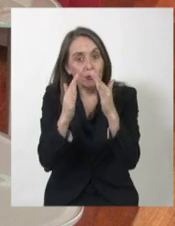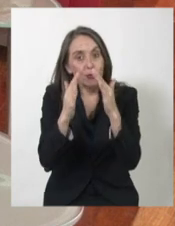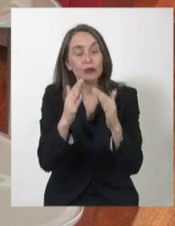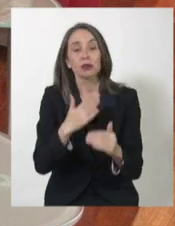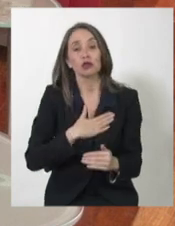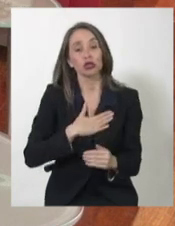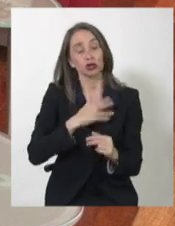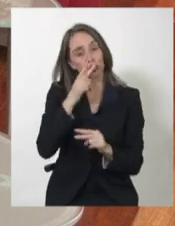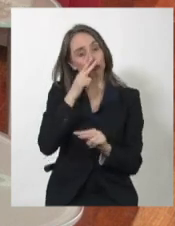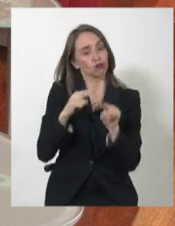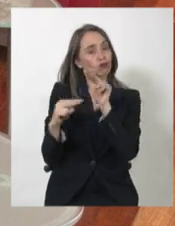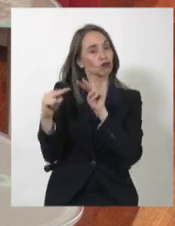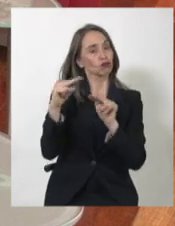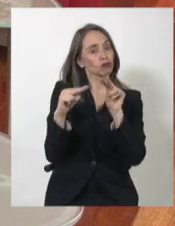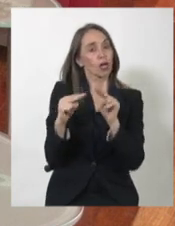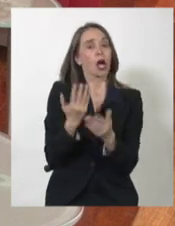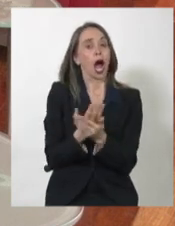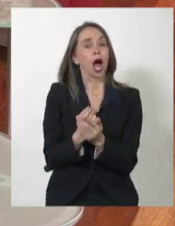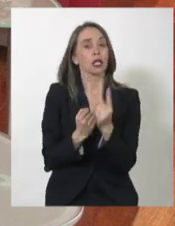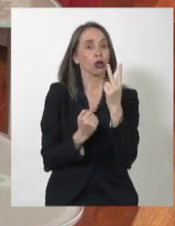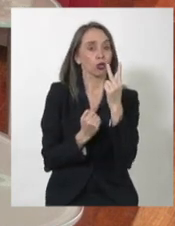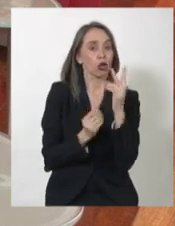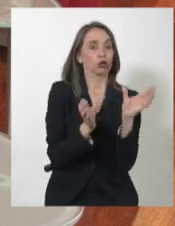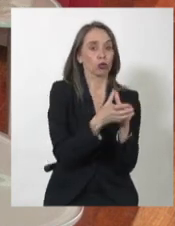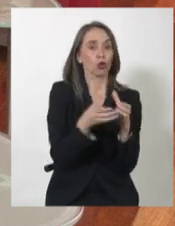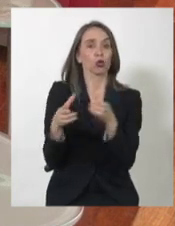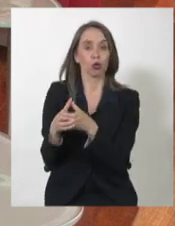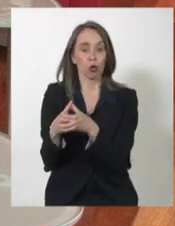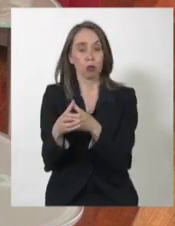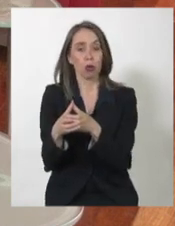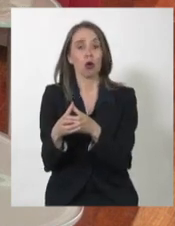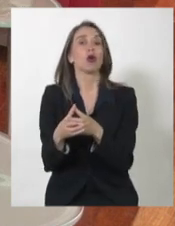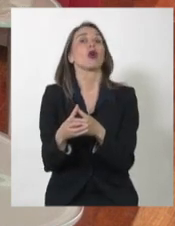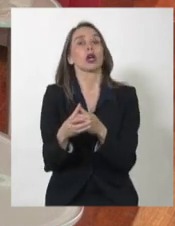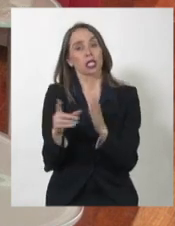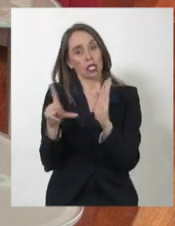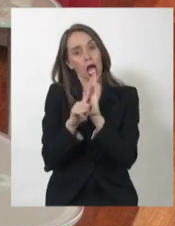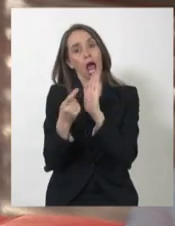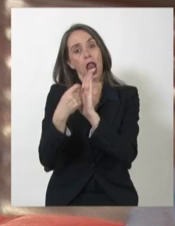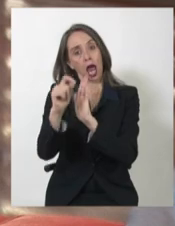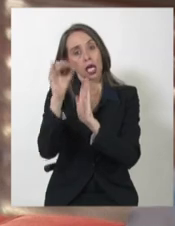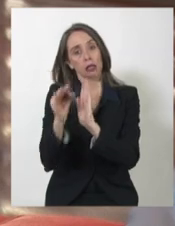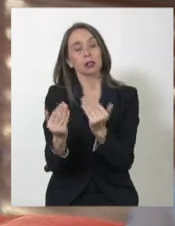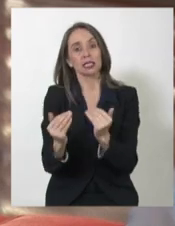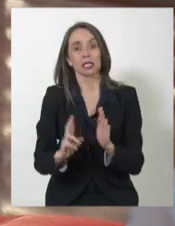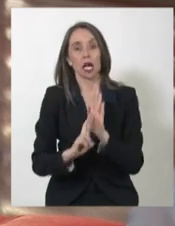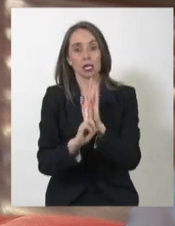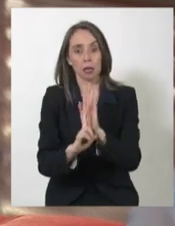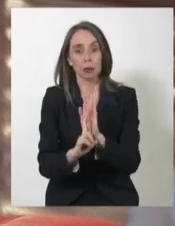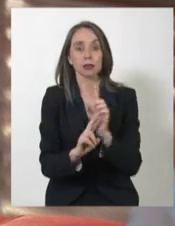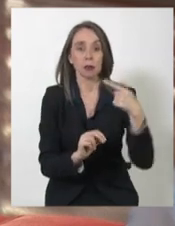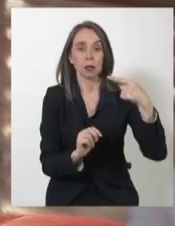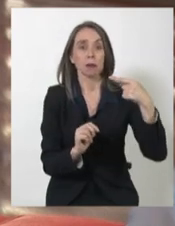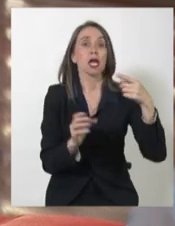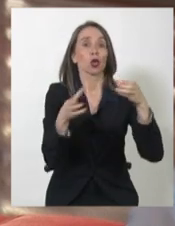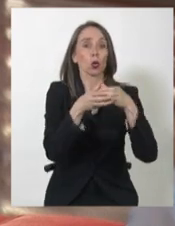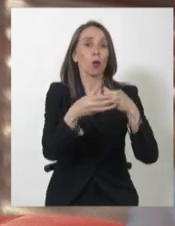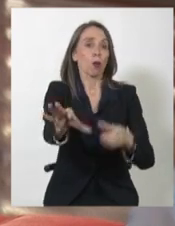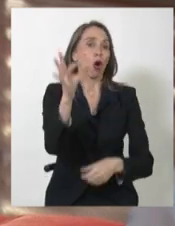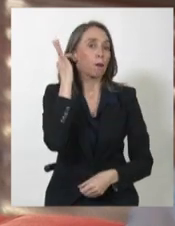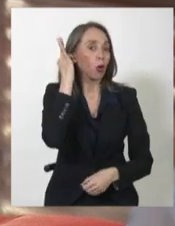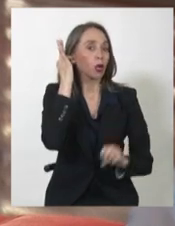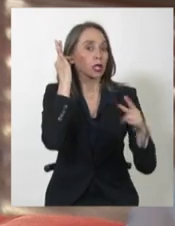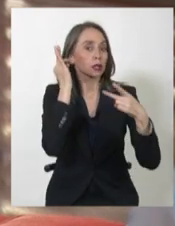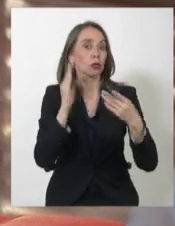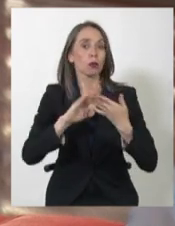Desde mi perspectiva, hay dos grupos que legítimamente necesitan estar representados. Por una parte, las mujeres y por otra parte,